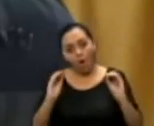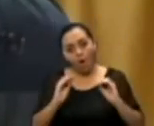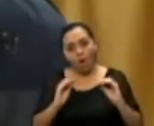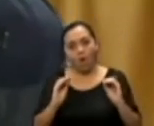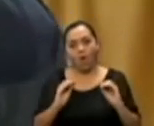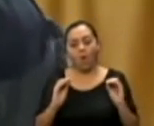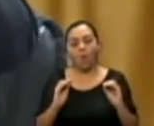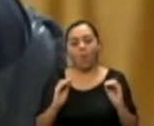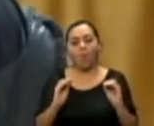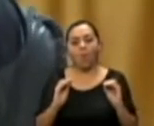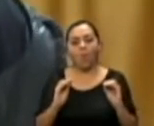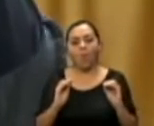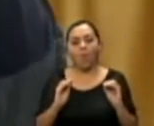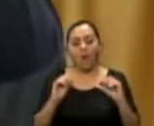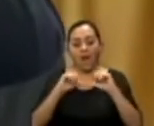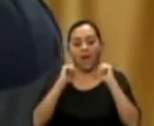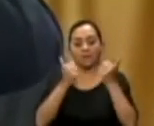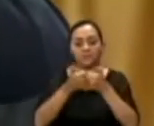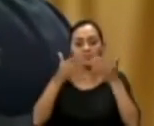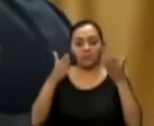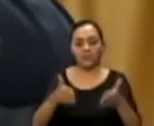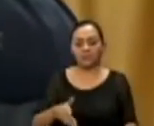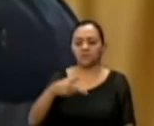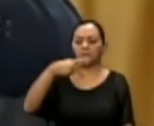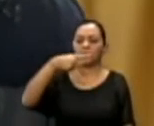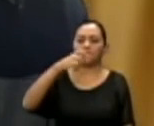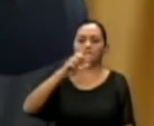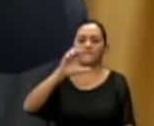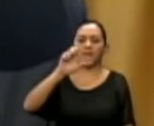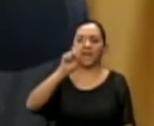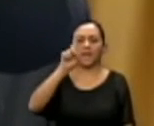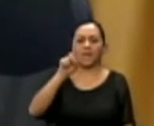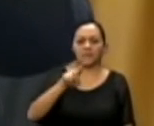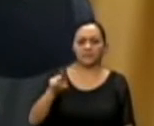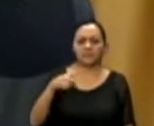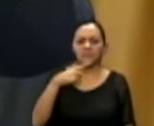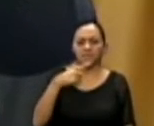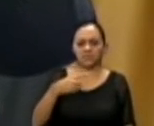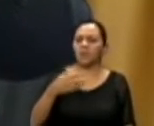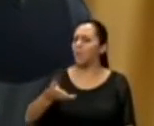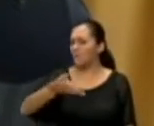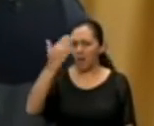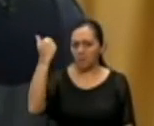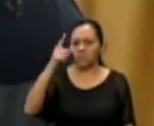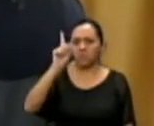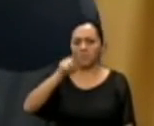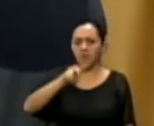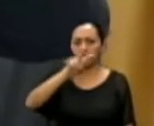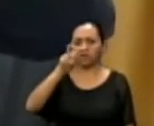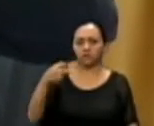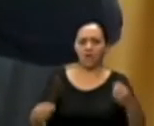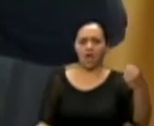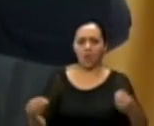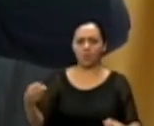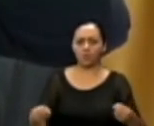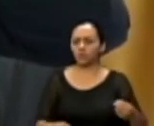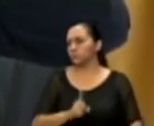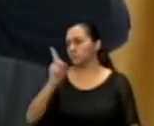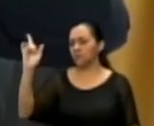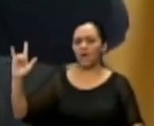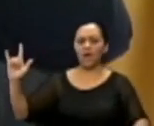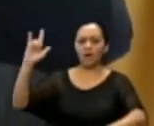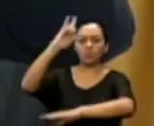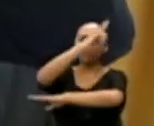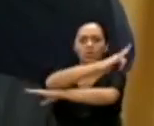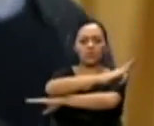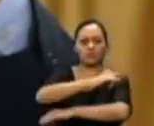irresponsable asambleísta este país dijo vamos a recibir presidente en 1200 carros la oligarquía quiteña se